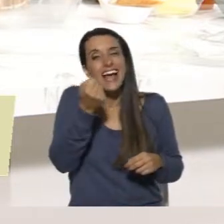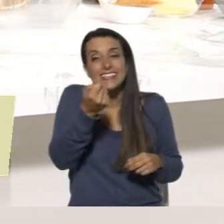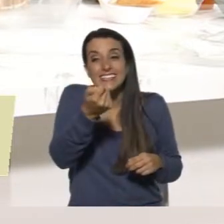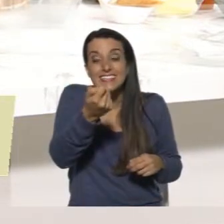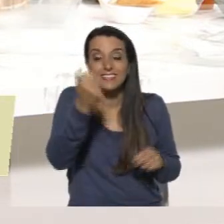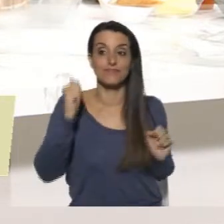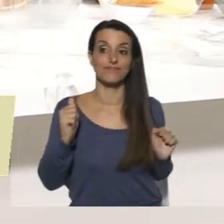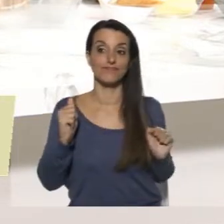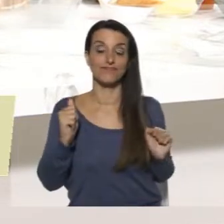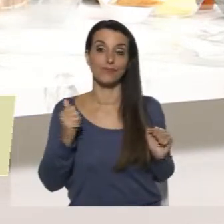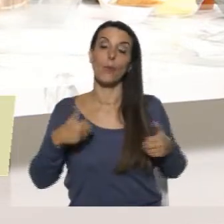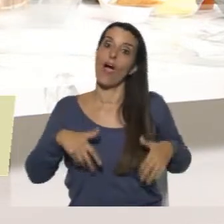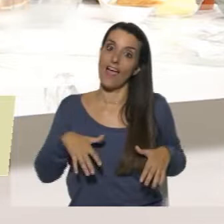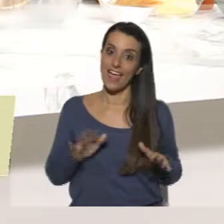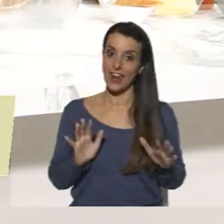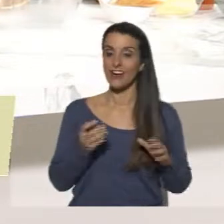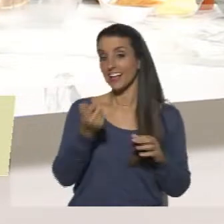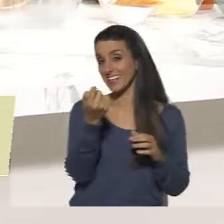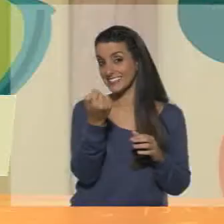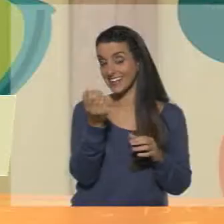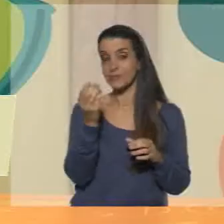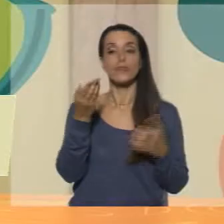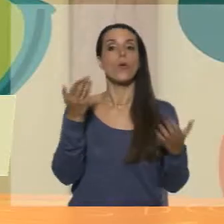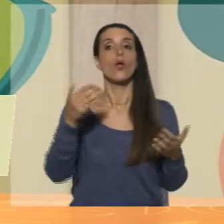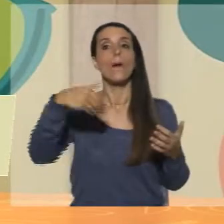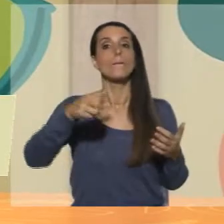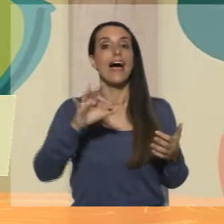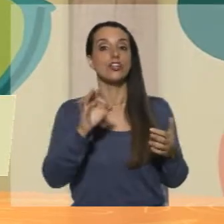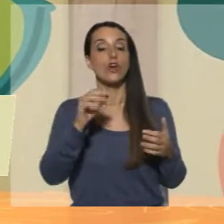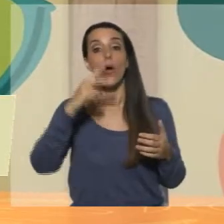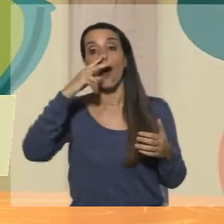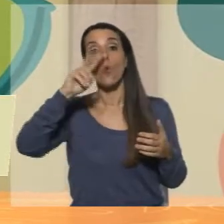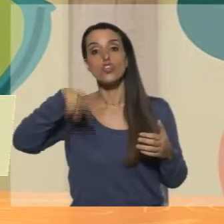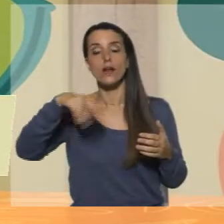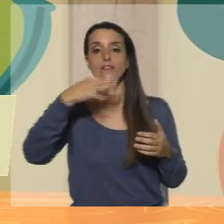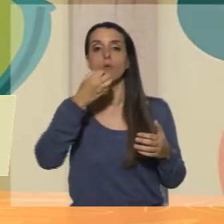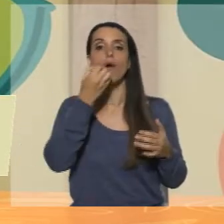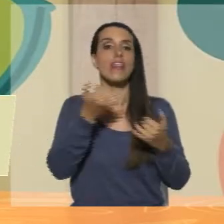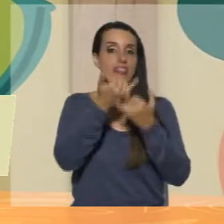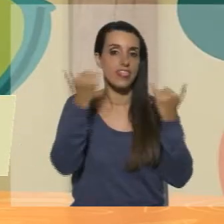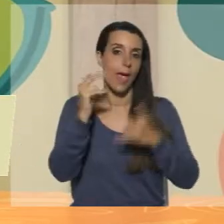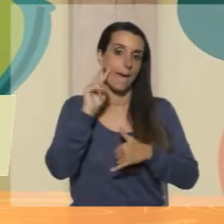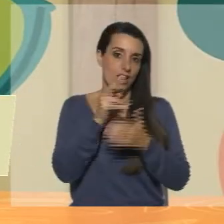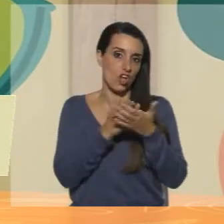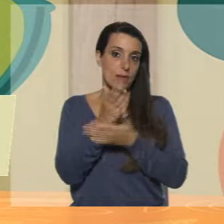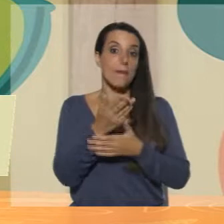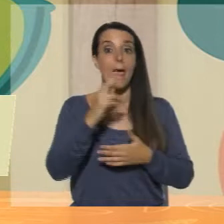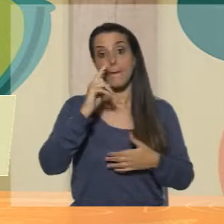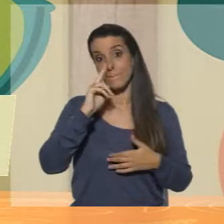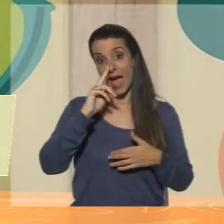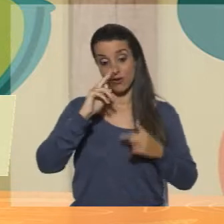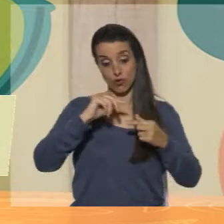casi. Bueno, viste, si haces como Cristina ahí. Casi le ponemos. Mario de la Unión nos dice, buenos días, los miro siempre que puedo. Mi pan de carne es con la